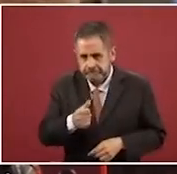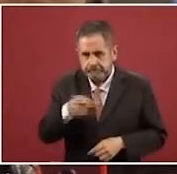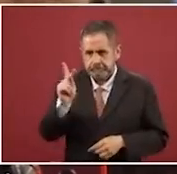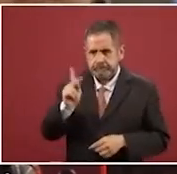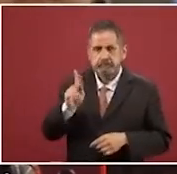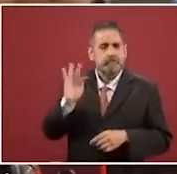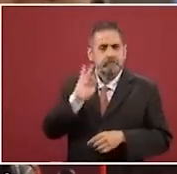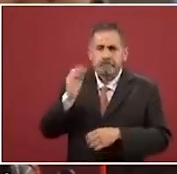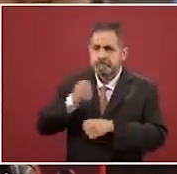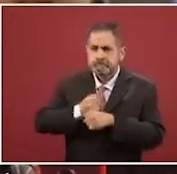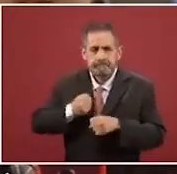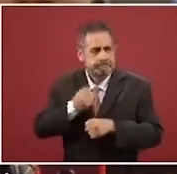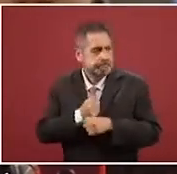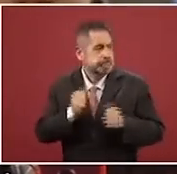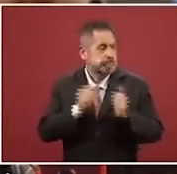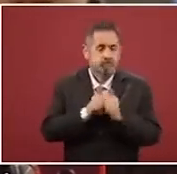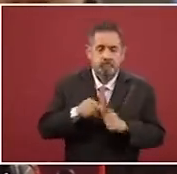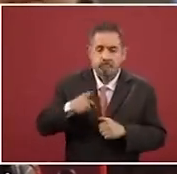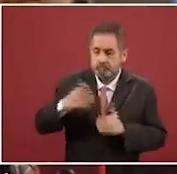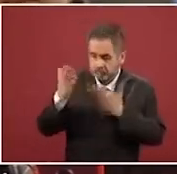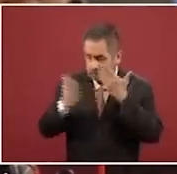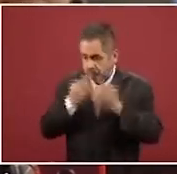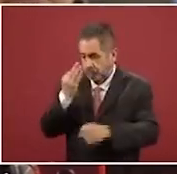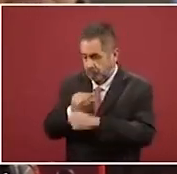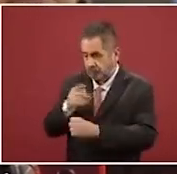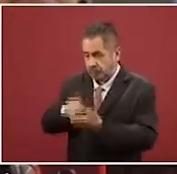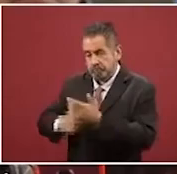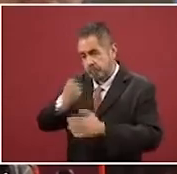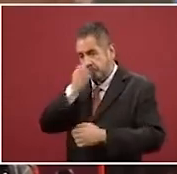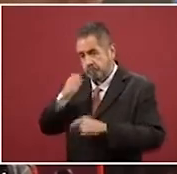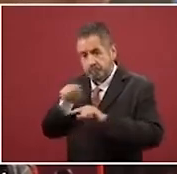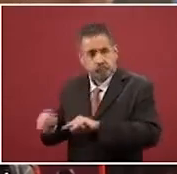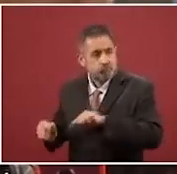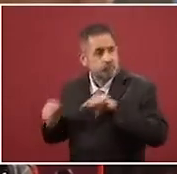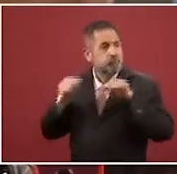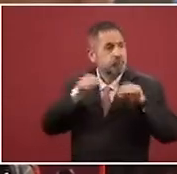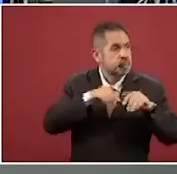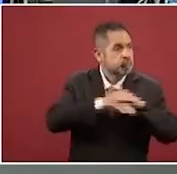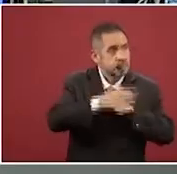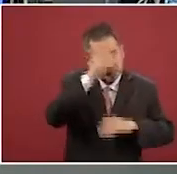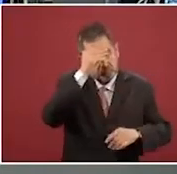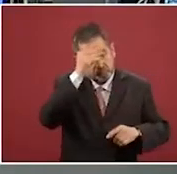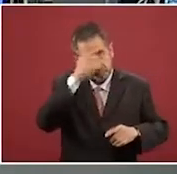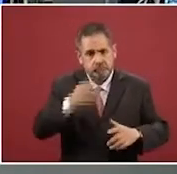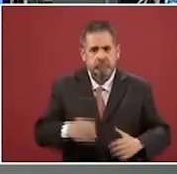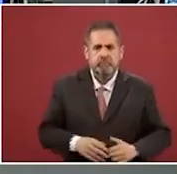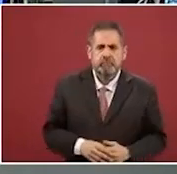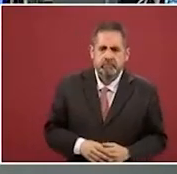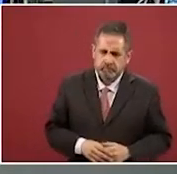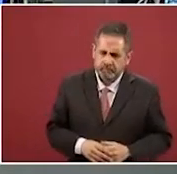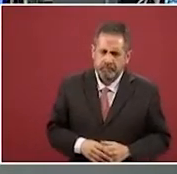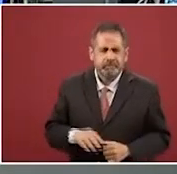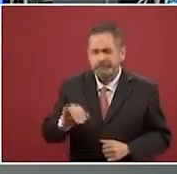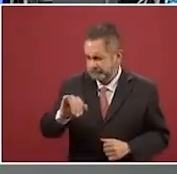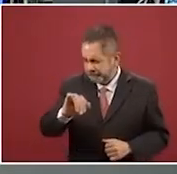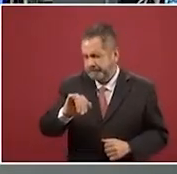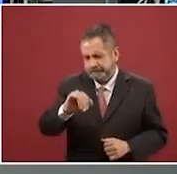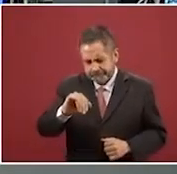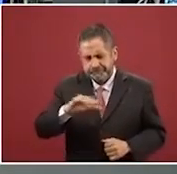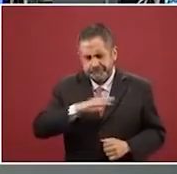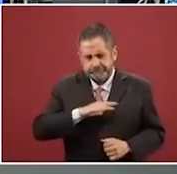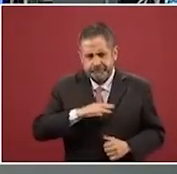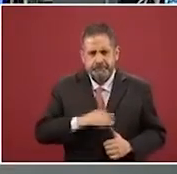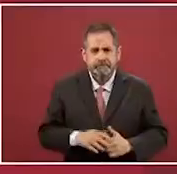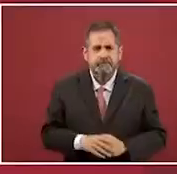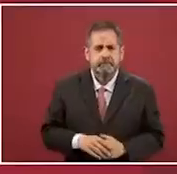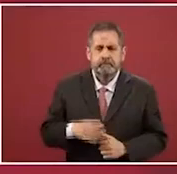en práctica, ¿no? Con los estudiantes de las escuelas públicas. No sé qué usted. Sí, lo estamos haciendo.